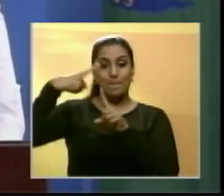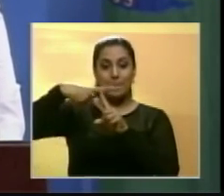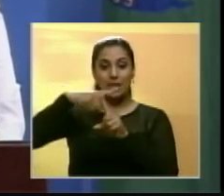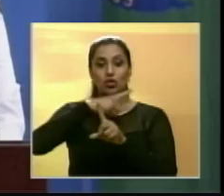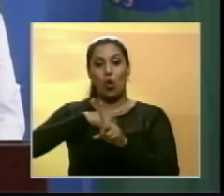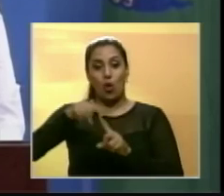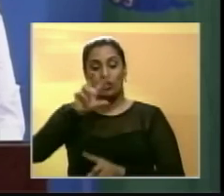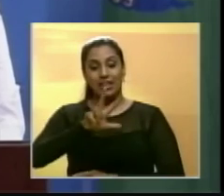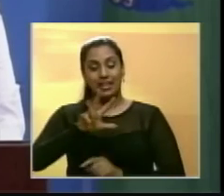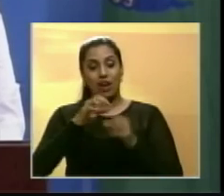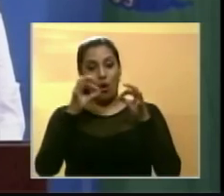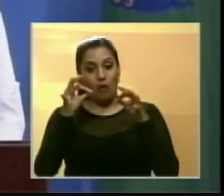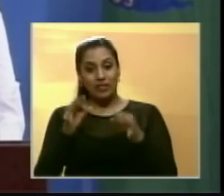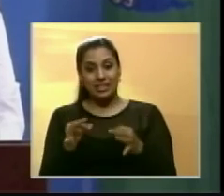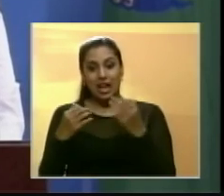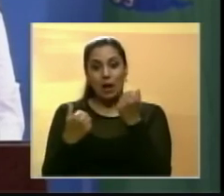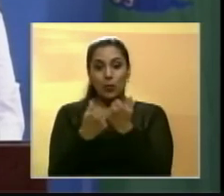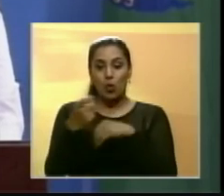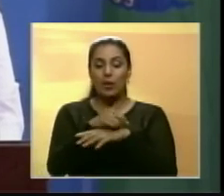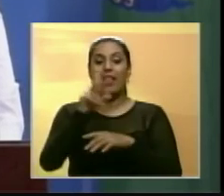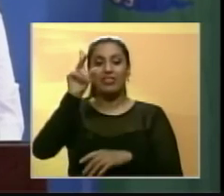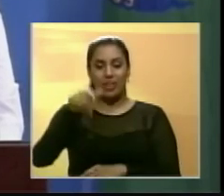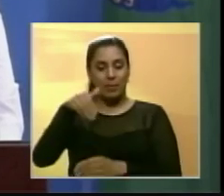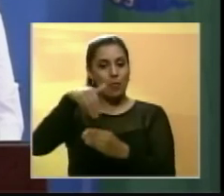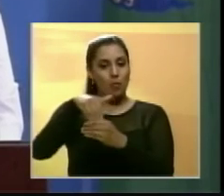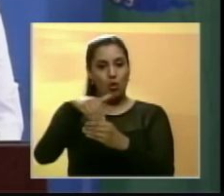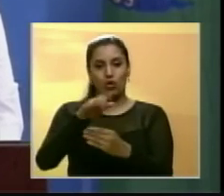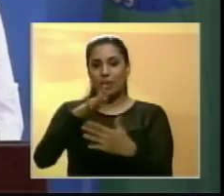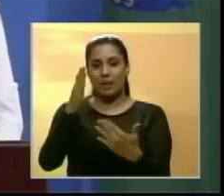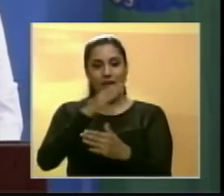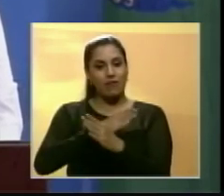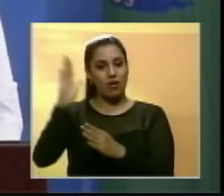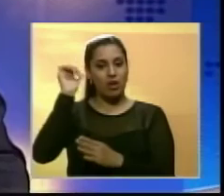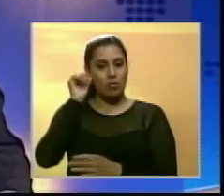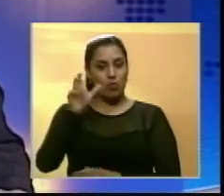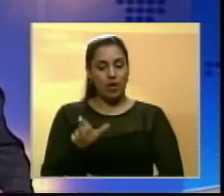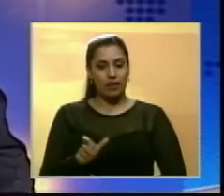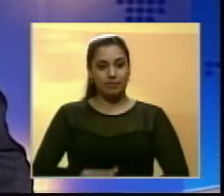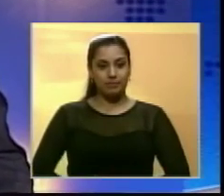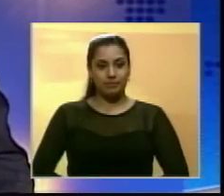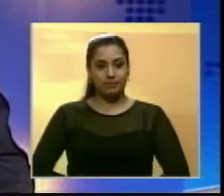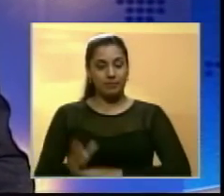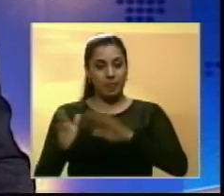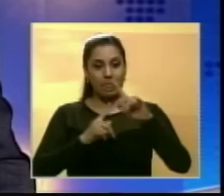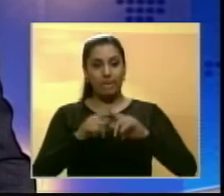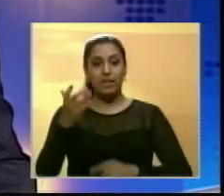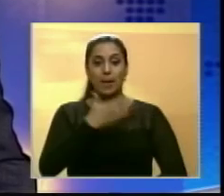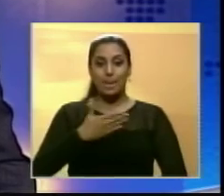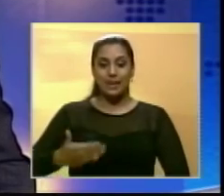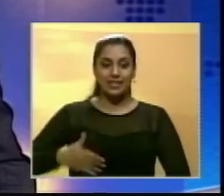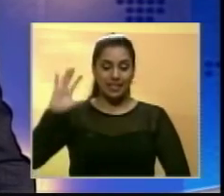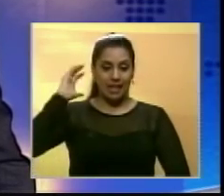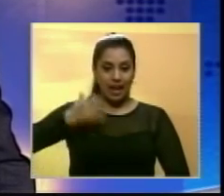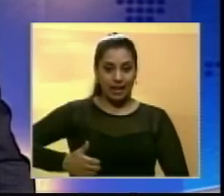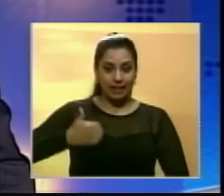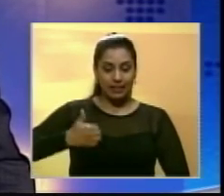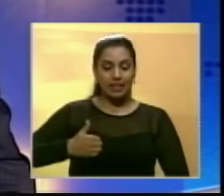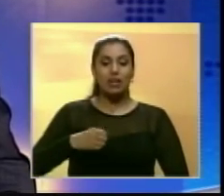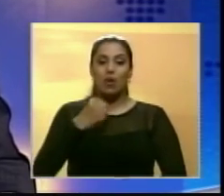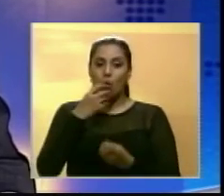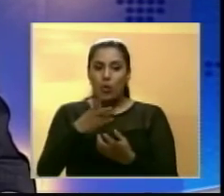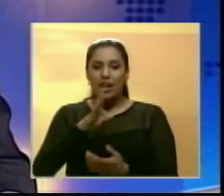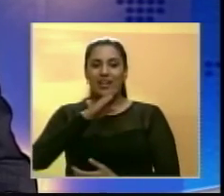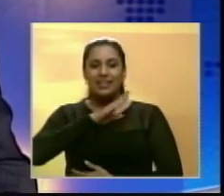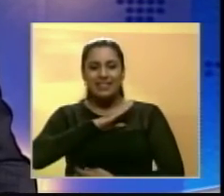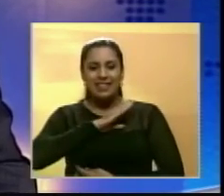otras 3 formaciones oficialistas que también votarán a favor del proceso. El presidente de Argentina, Mauricio Macri, calificó